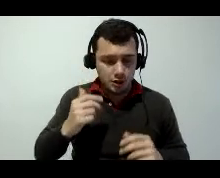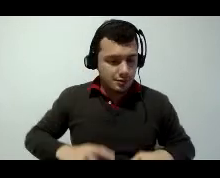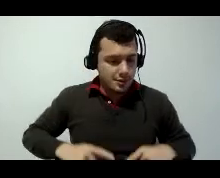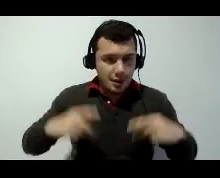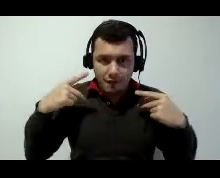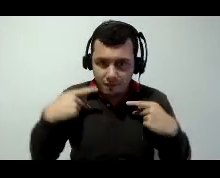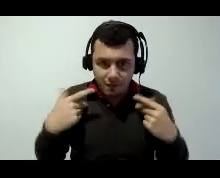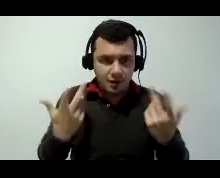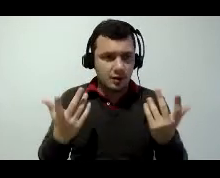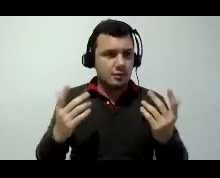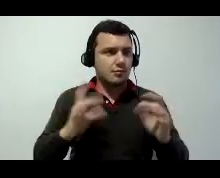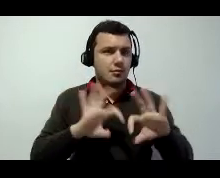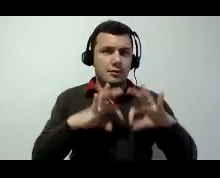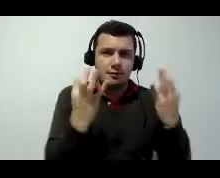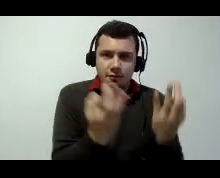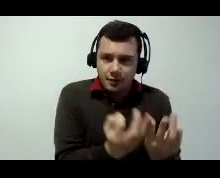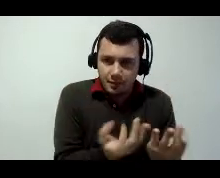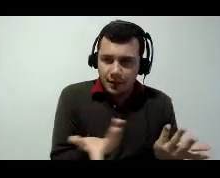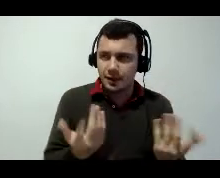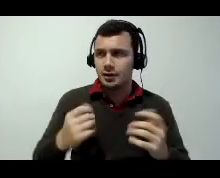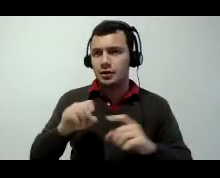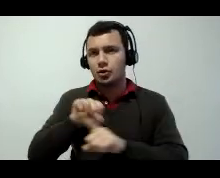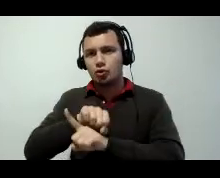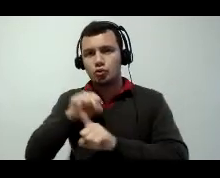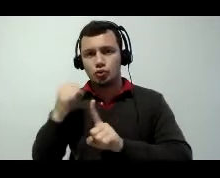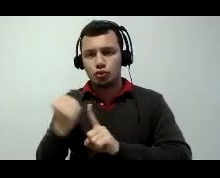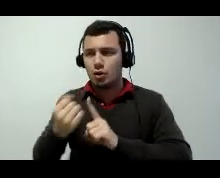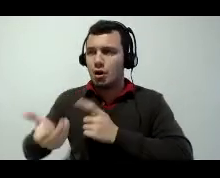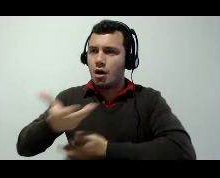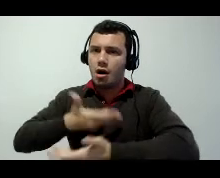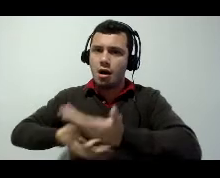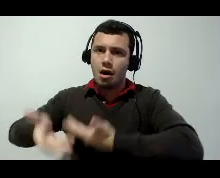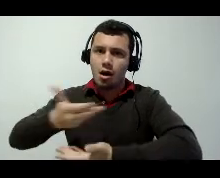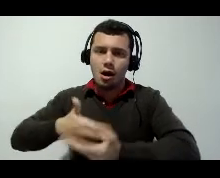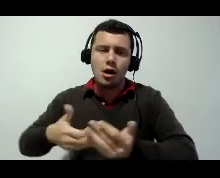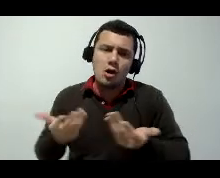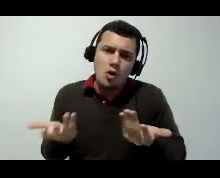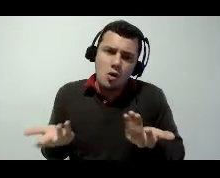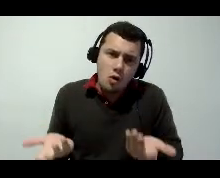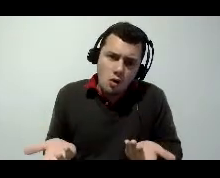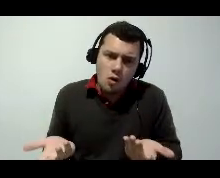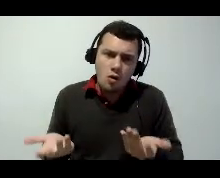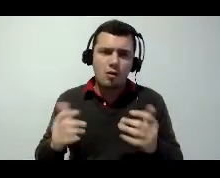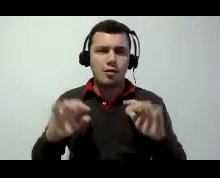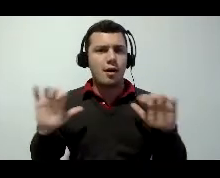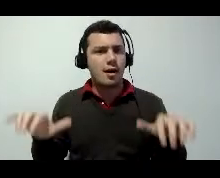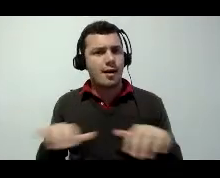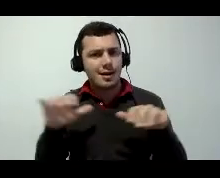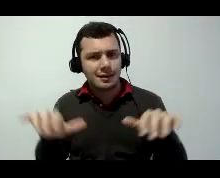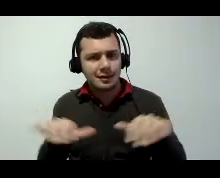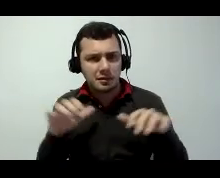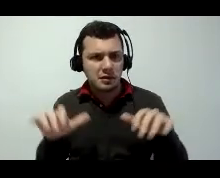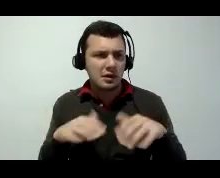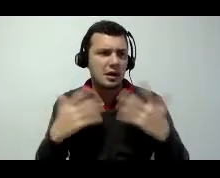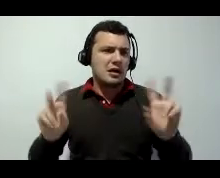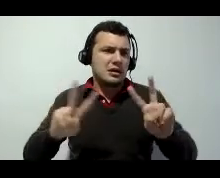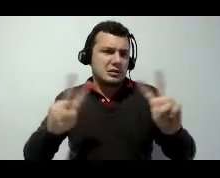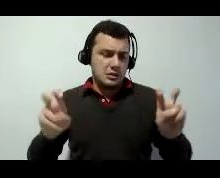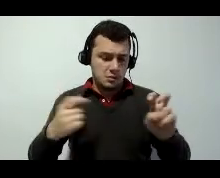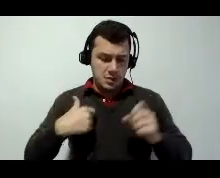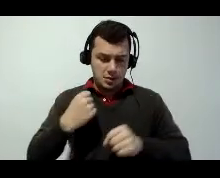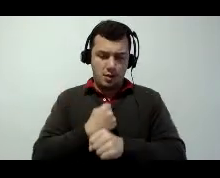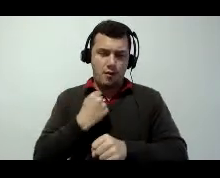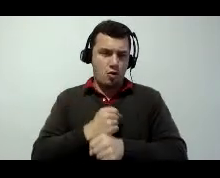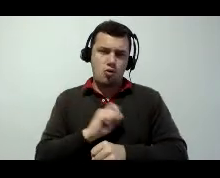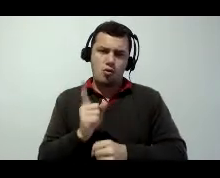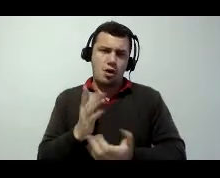nuestro ámbito familiar, en el ámbito social o cuando estemos realizando diversas actividades que no estén asociadas con nuestro trabajo.